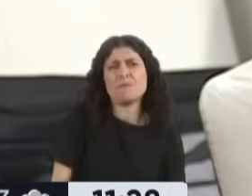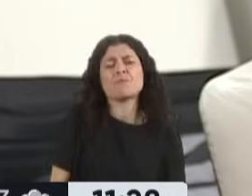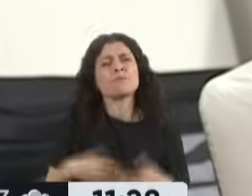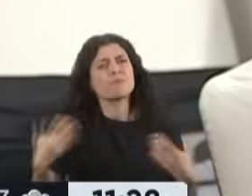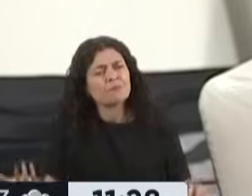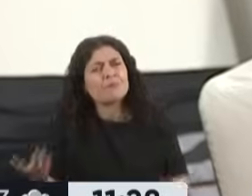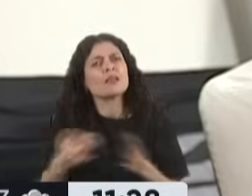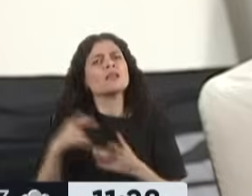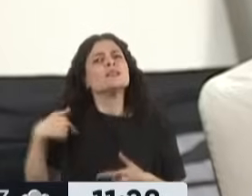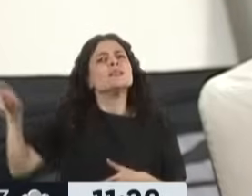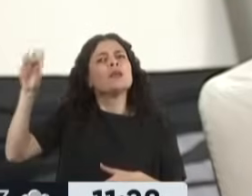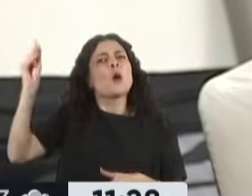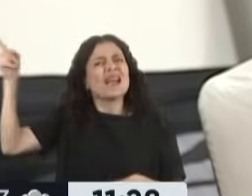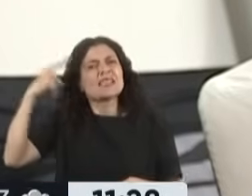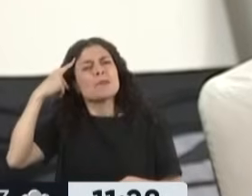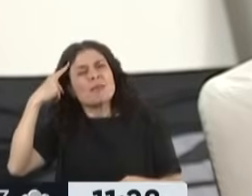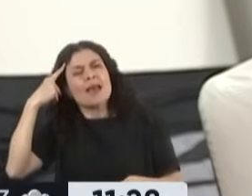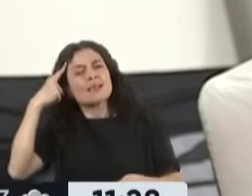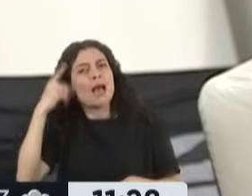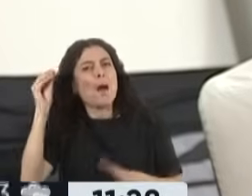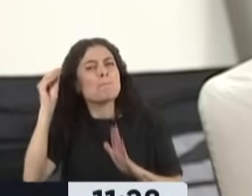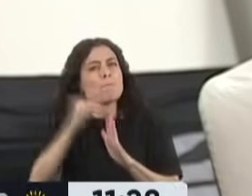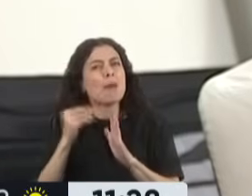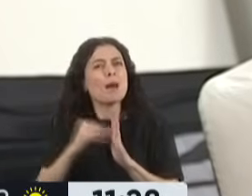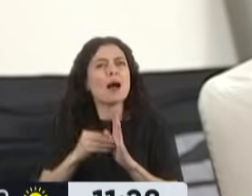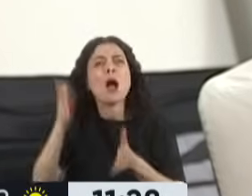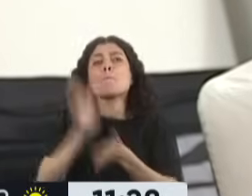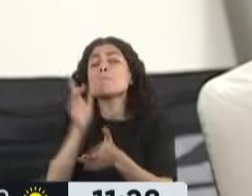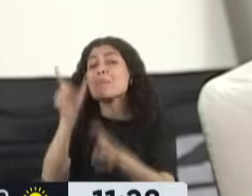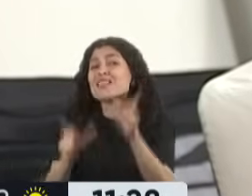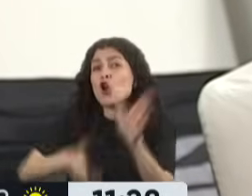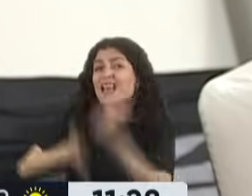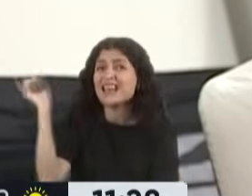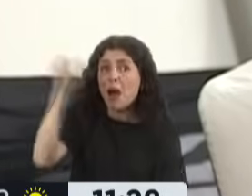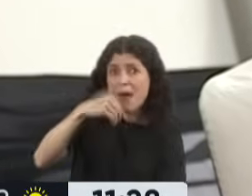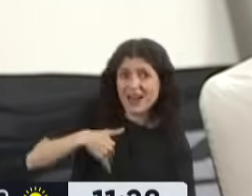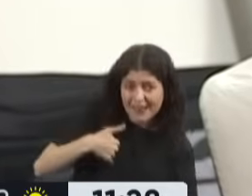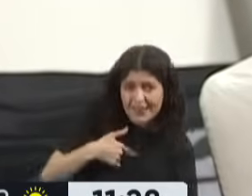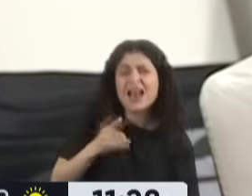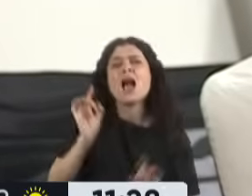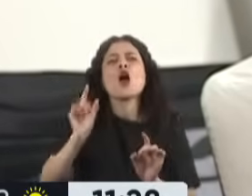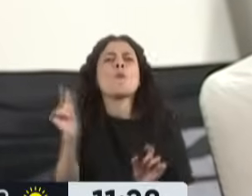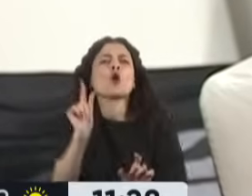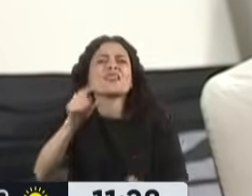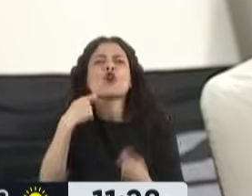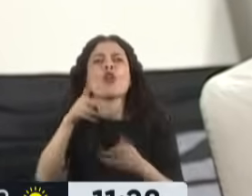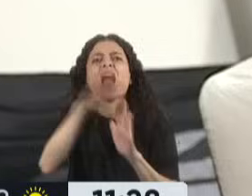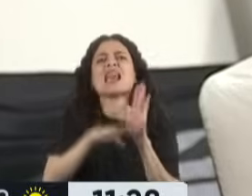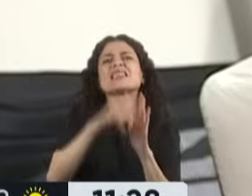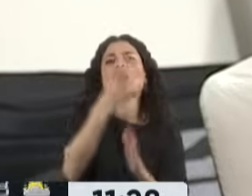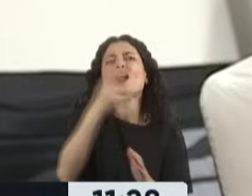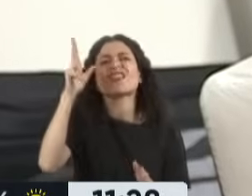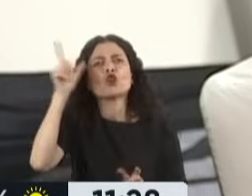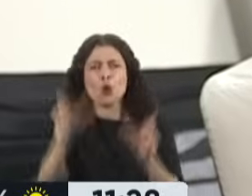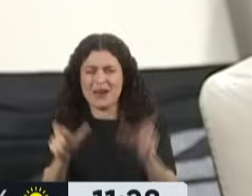Y se sospecha que puede haber más y por eso se entregaron ese listado de 143 personas para que Argentina diga si están o no